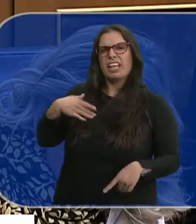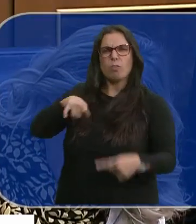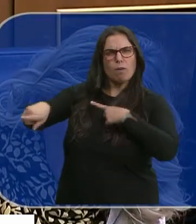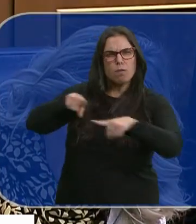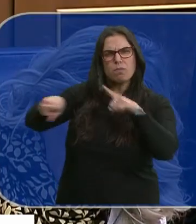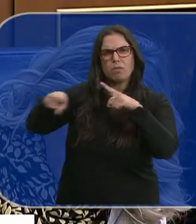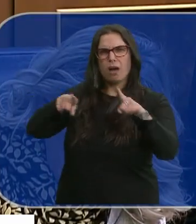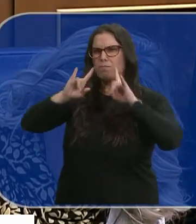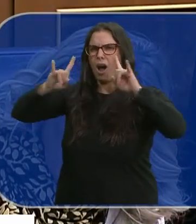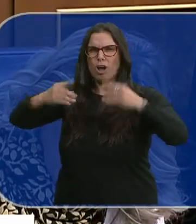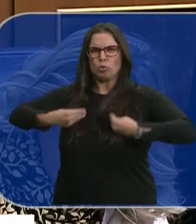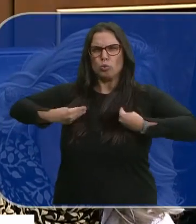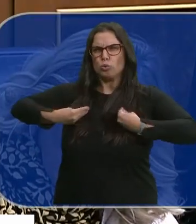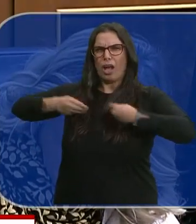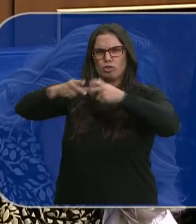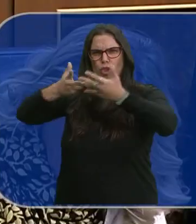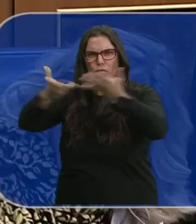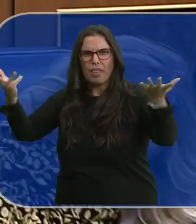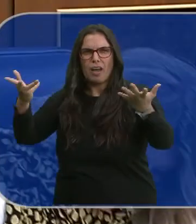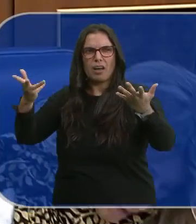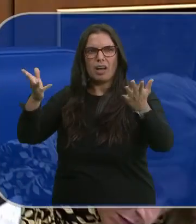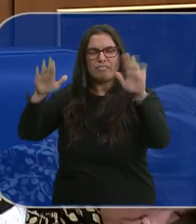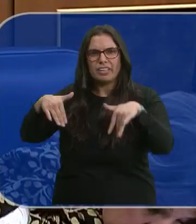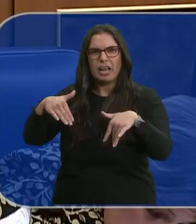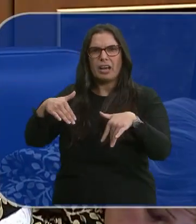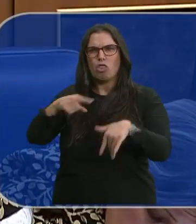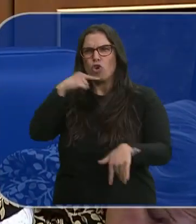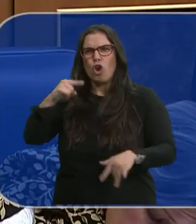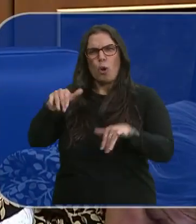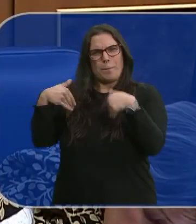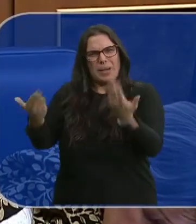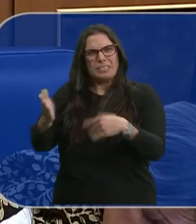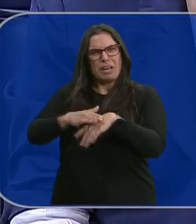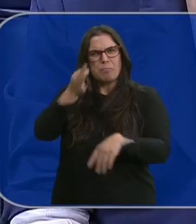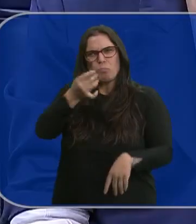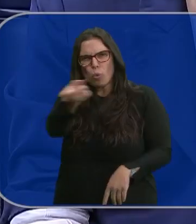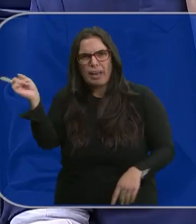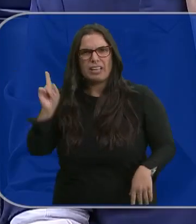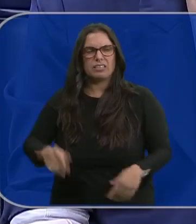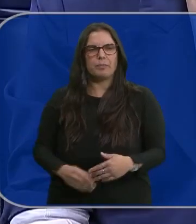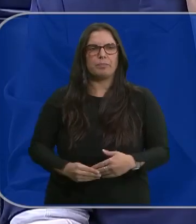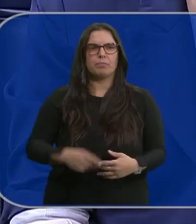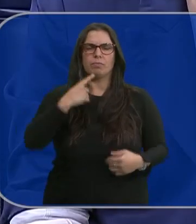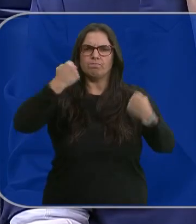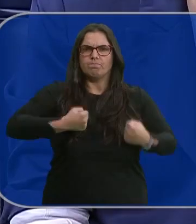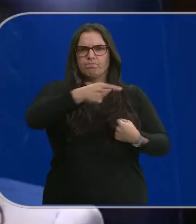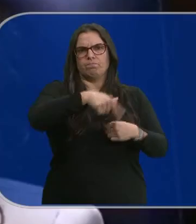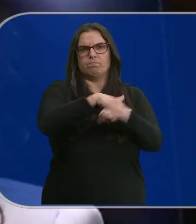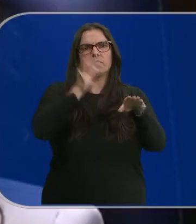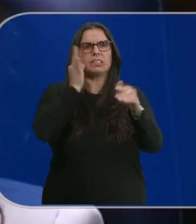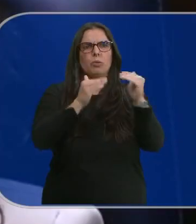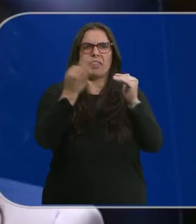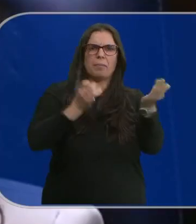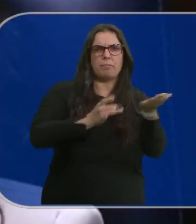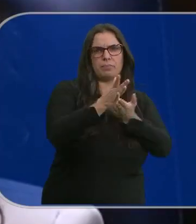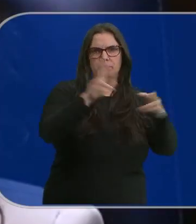una alerta social que vuelve a redoblar el dolor que las mujeres sienten. Insisten en pedir el cese de la ministra de